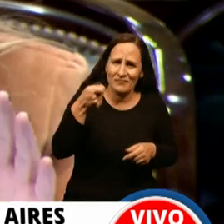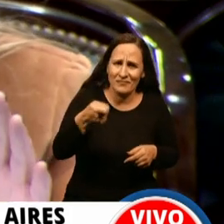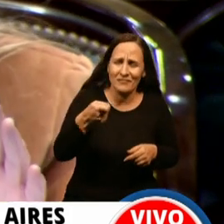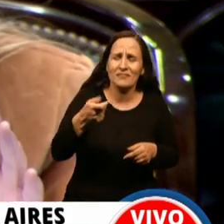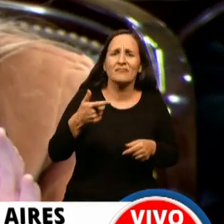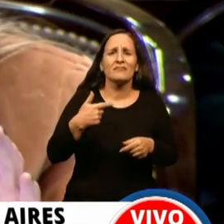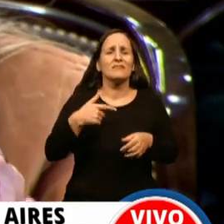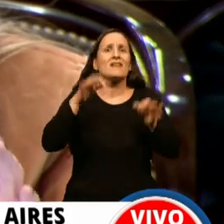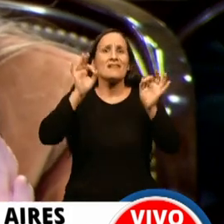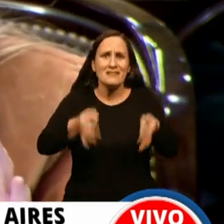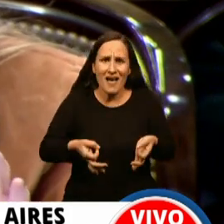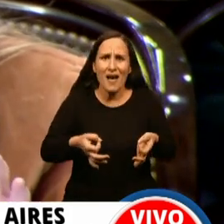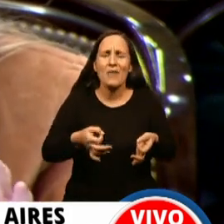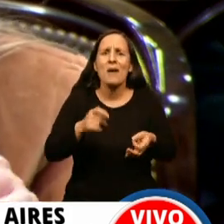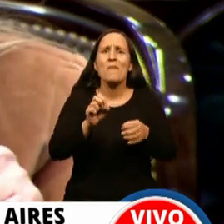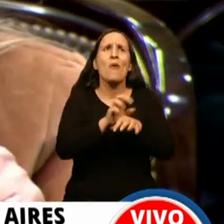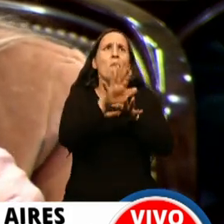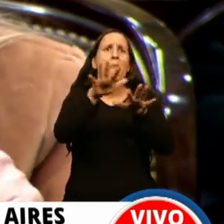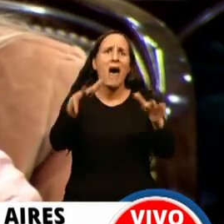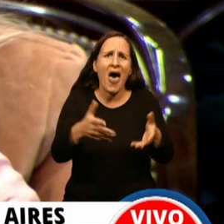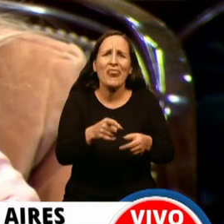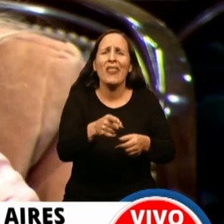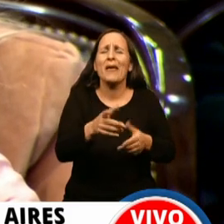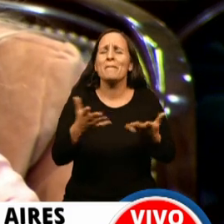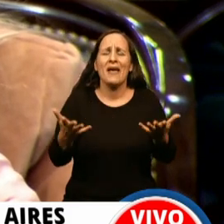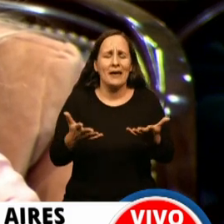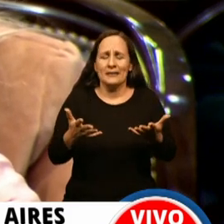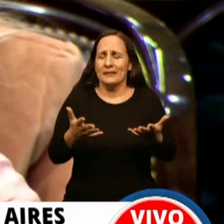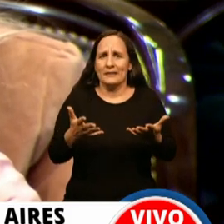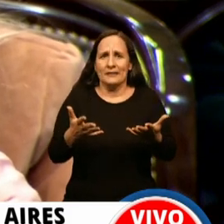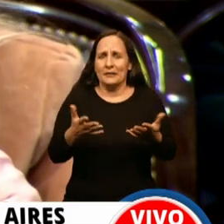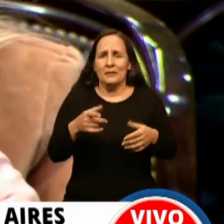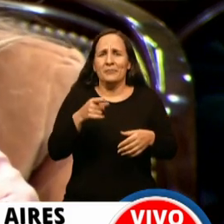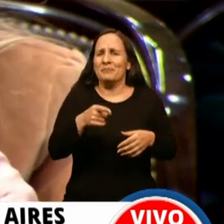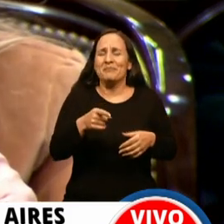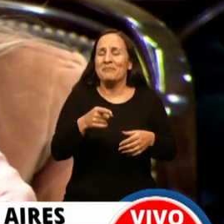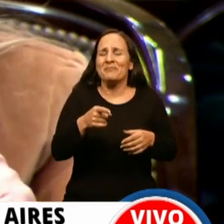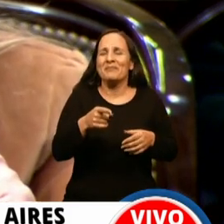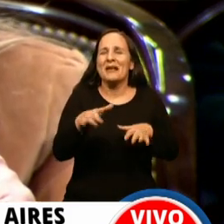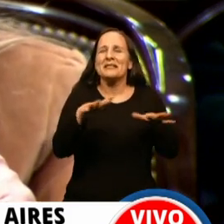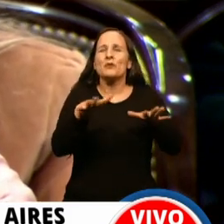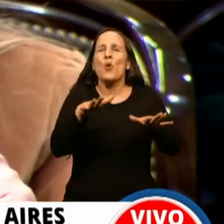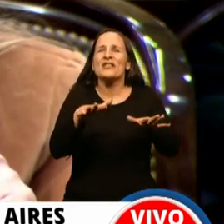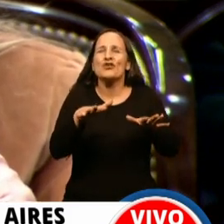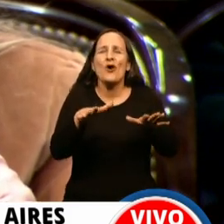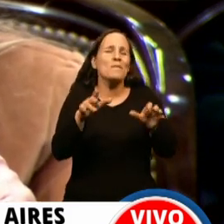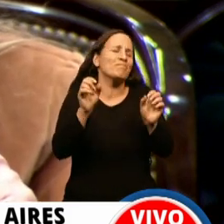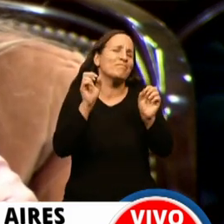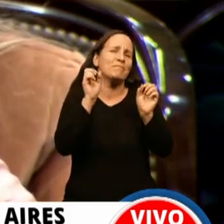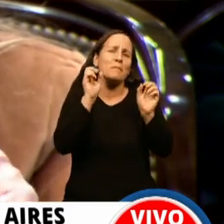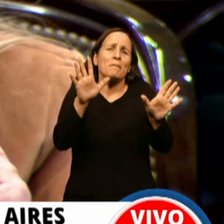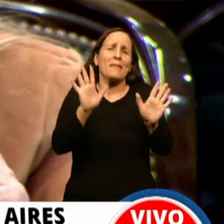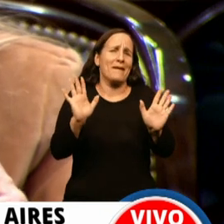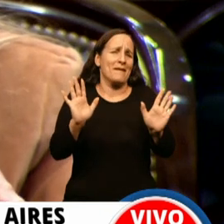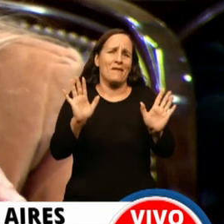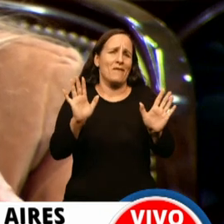sabemos que esta pandemia que estamos atravesando es una pandemia que profundiza tremendamente